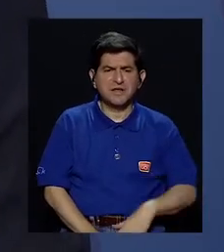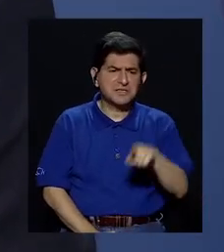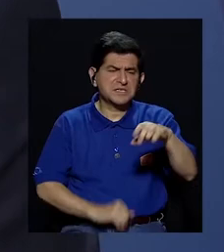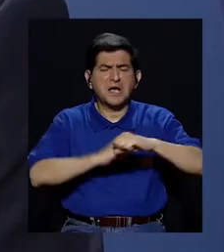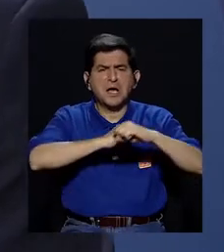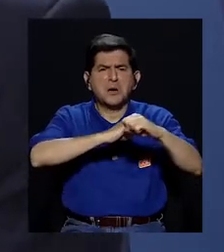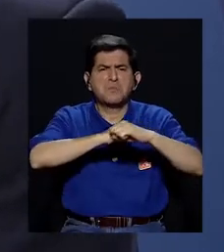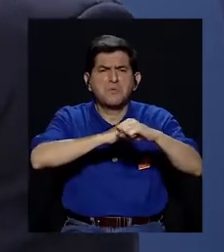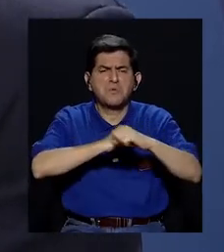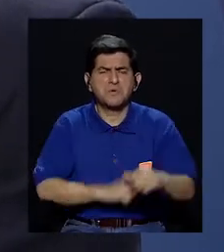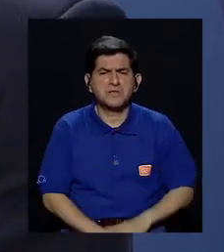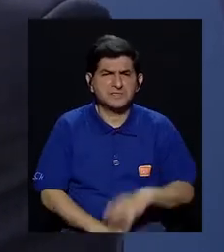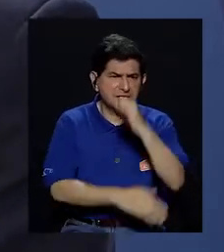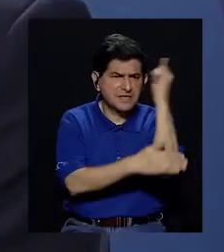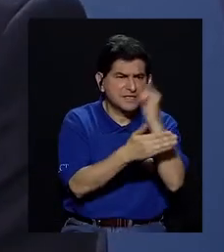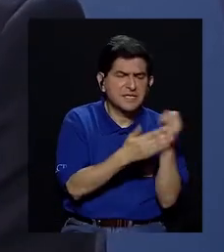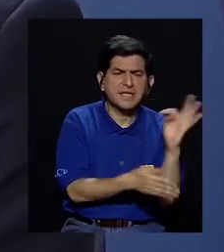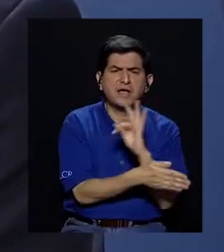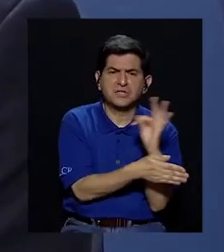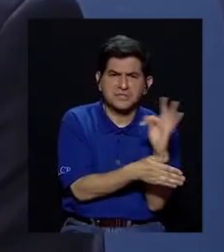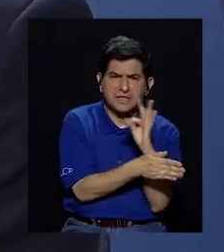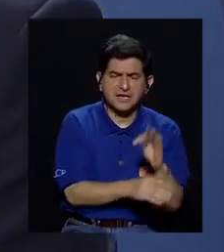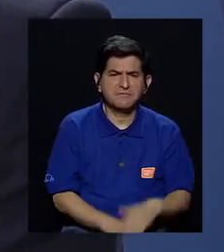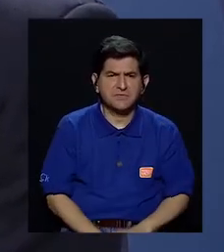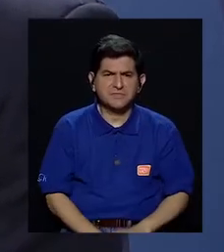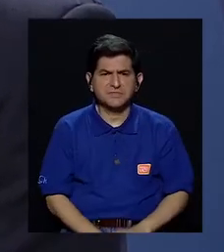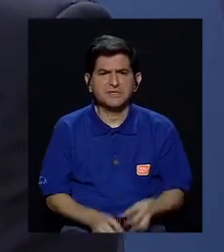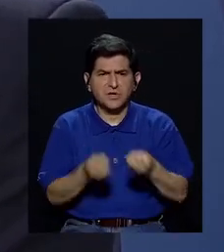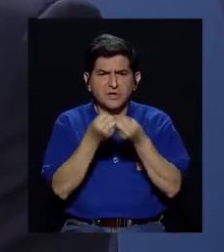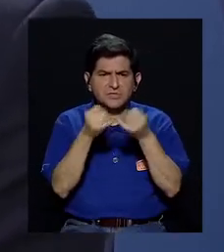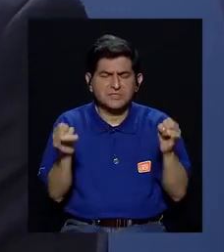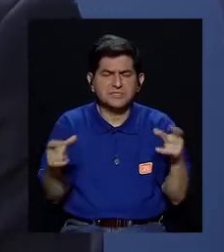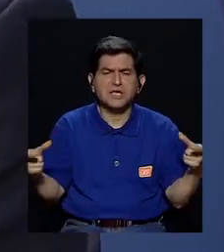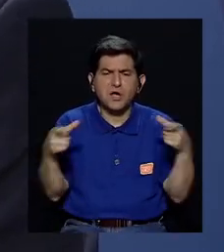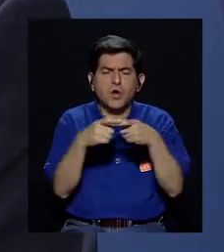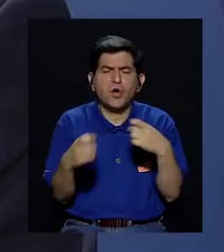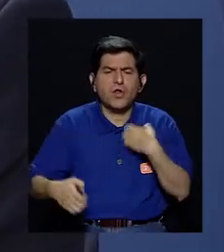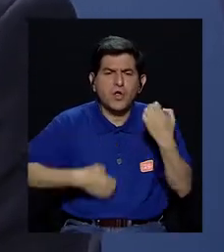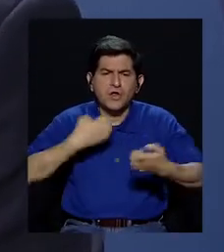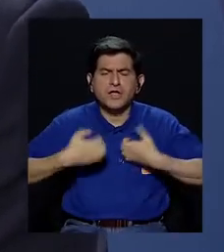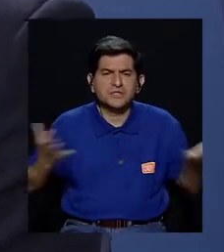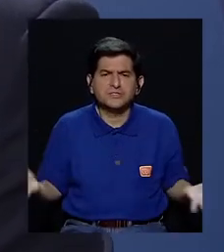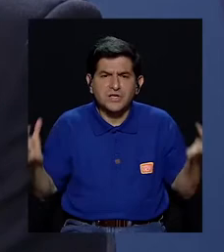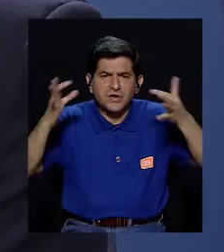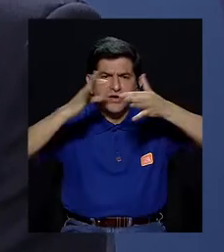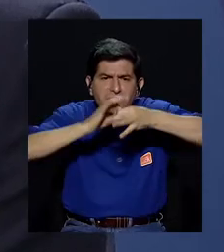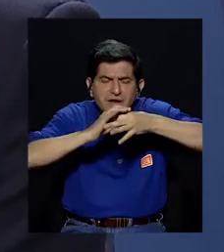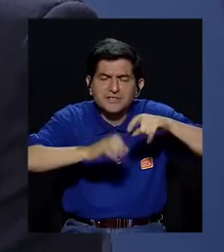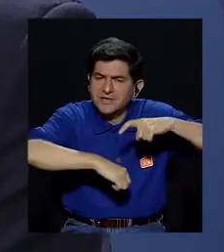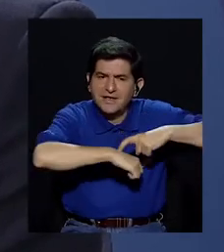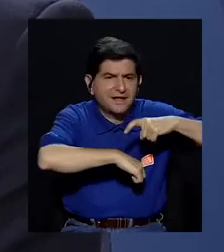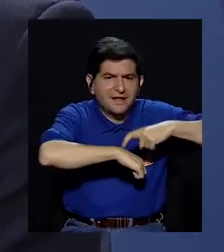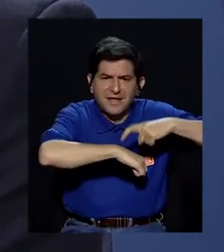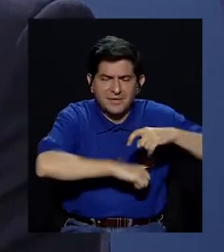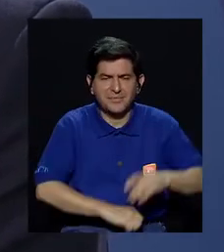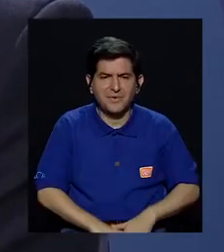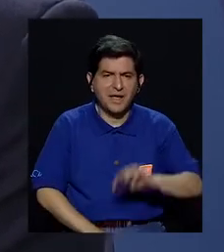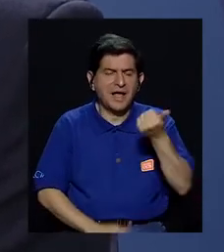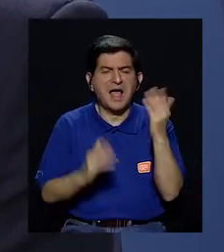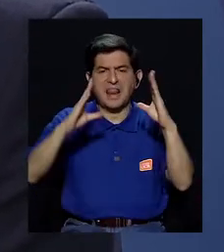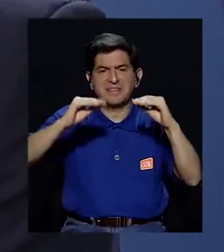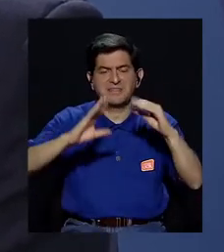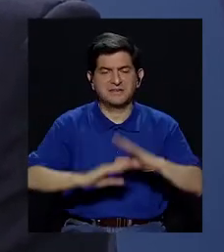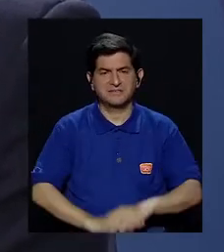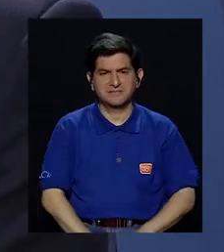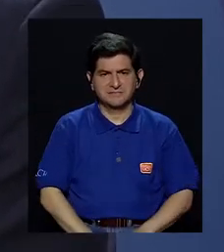santi publica su anuncio que era un anuncio diseñado para tele sin ninguna conexión emocional relacional a la época a las